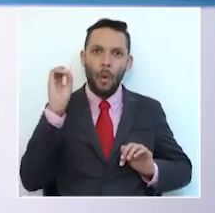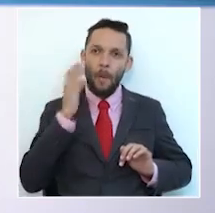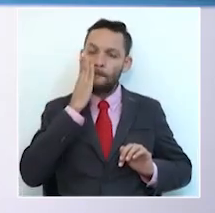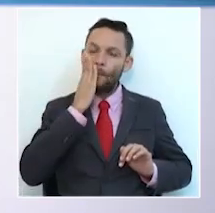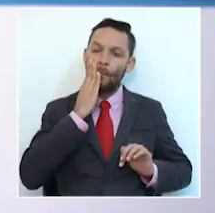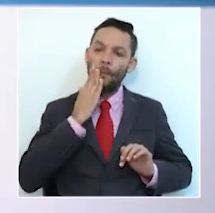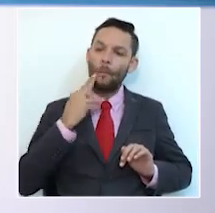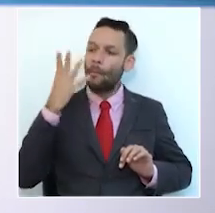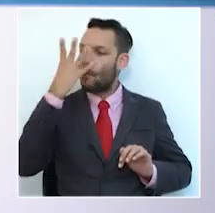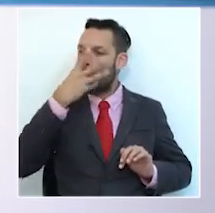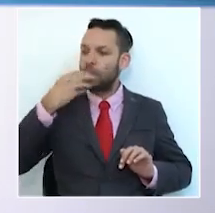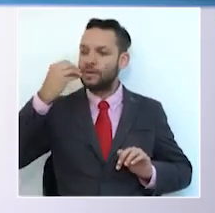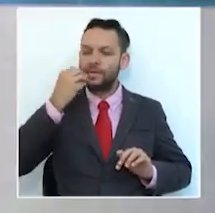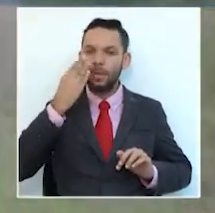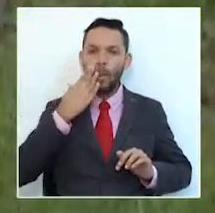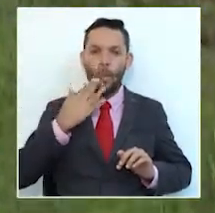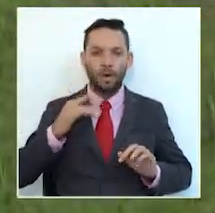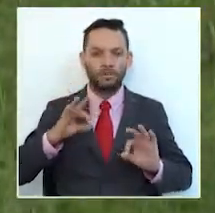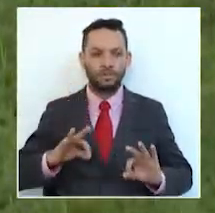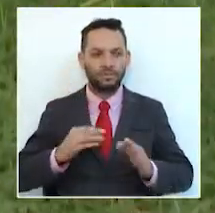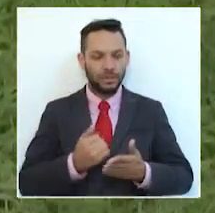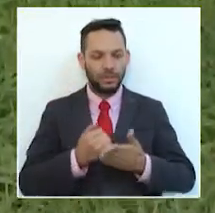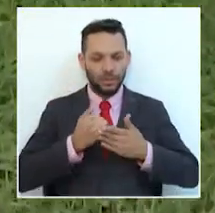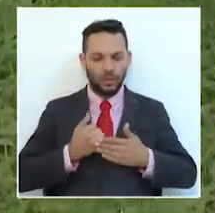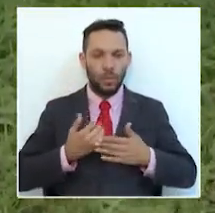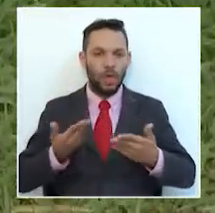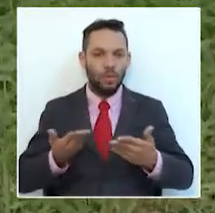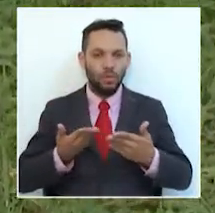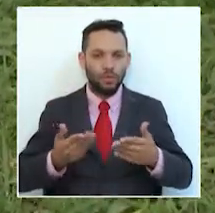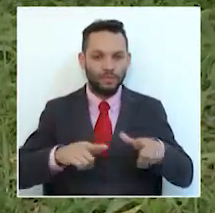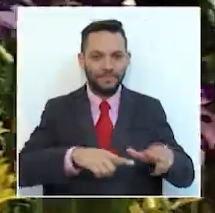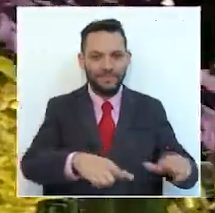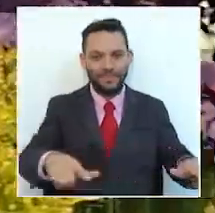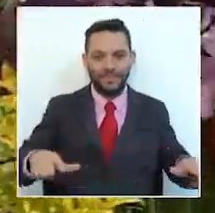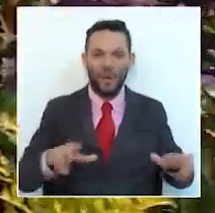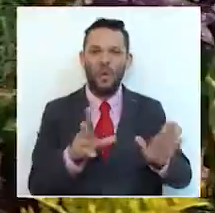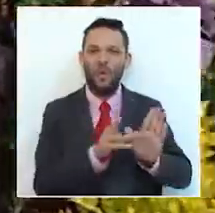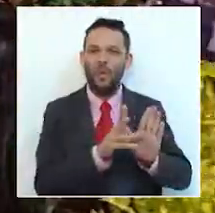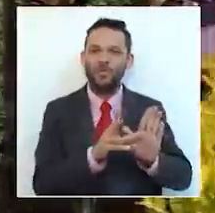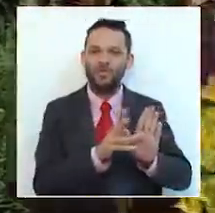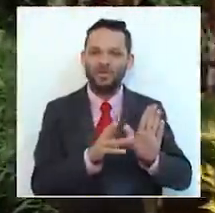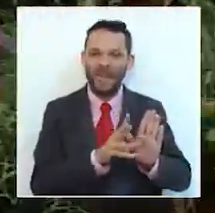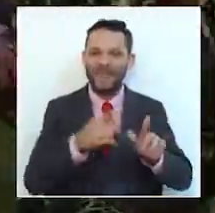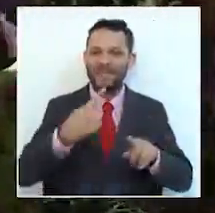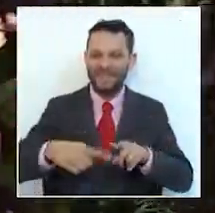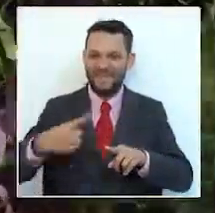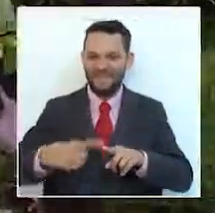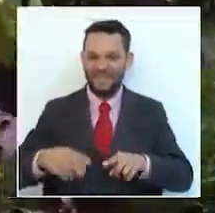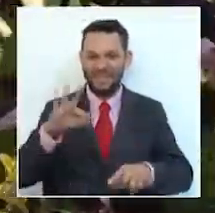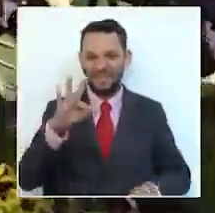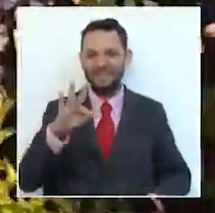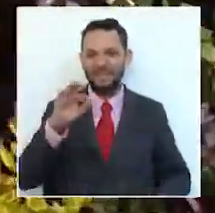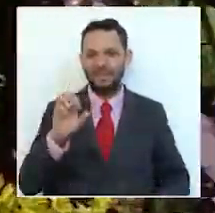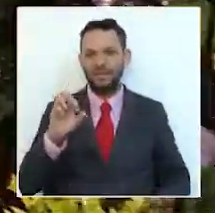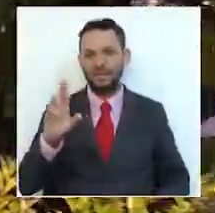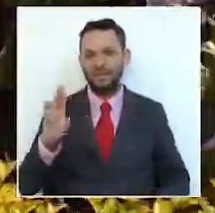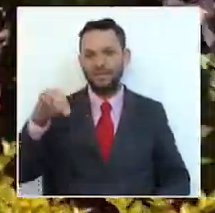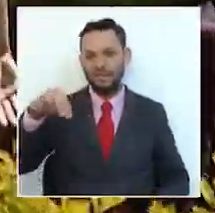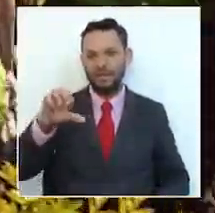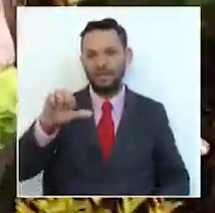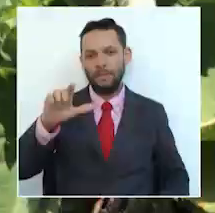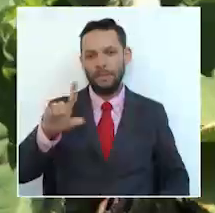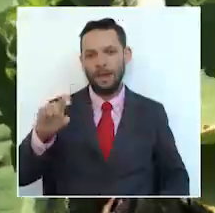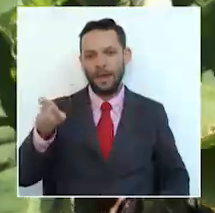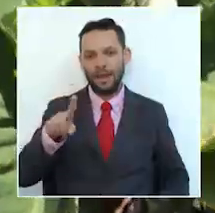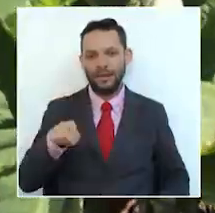centros termales y cada día decía también anteriormente que se encuentran hay un